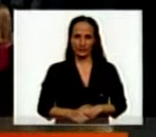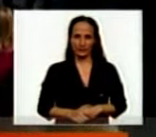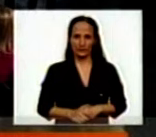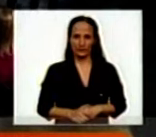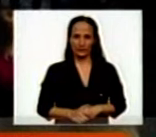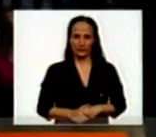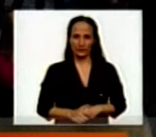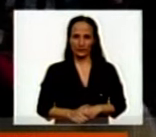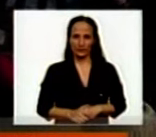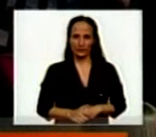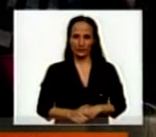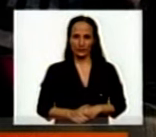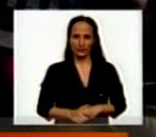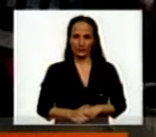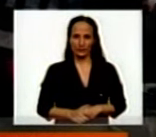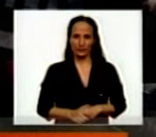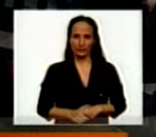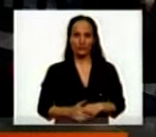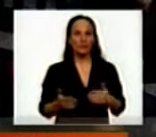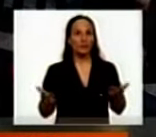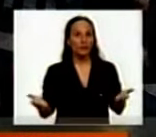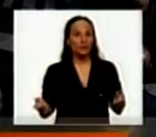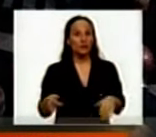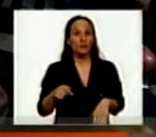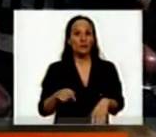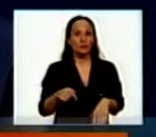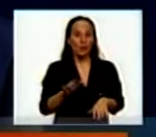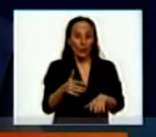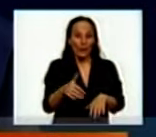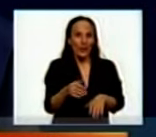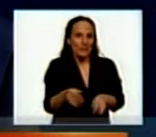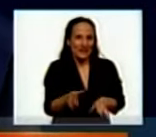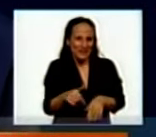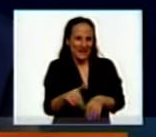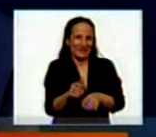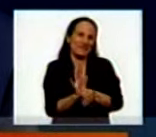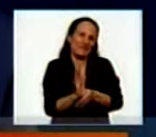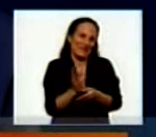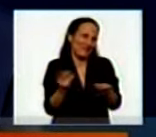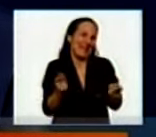Empezando a terminar,